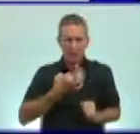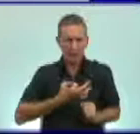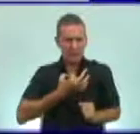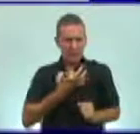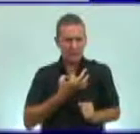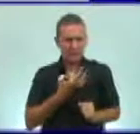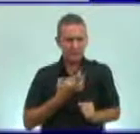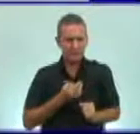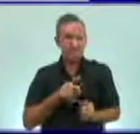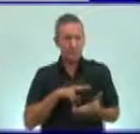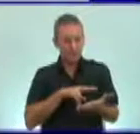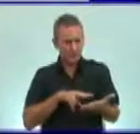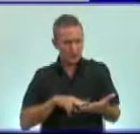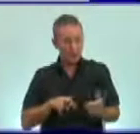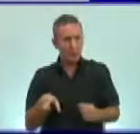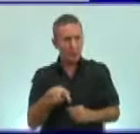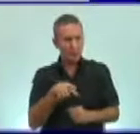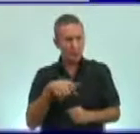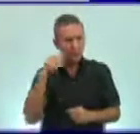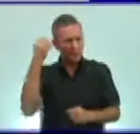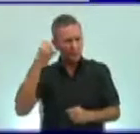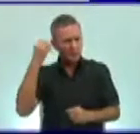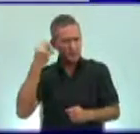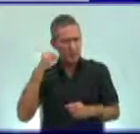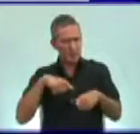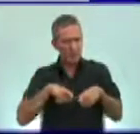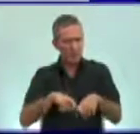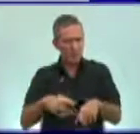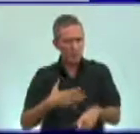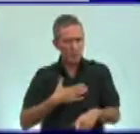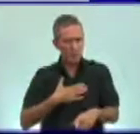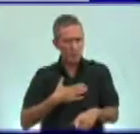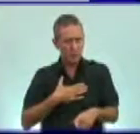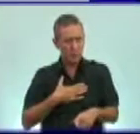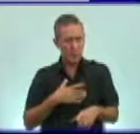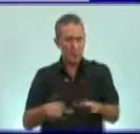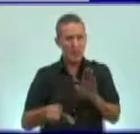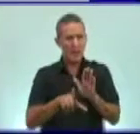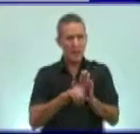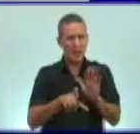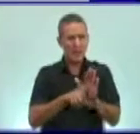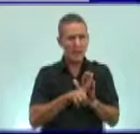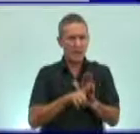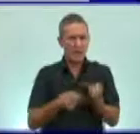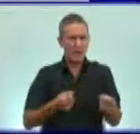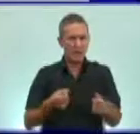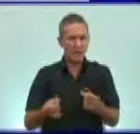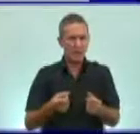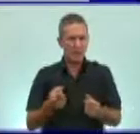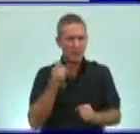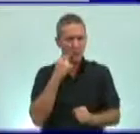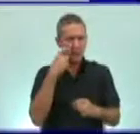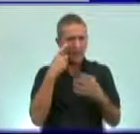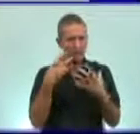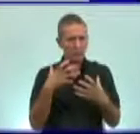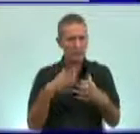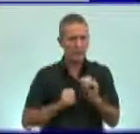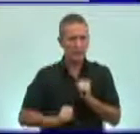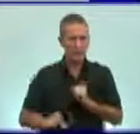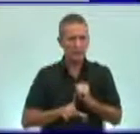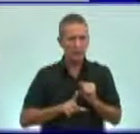permito leer para que ustedes reflexionen conmigo, la ley económica fundamental del socialismo es